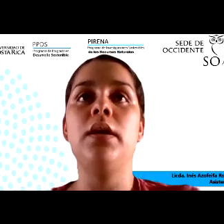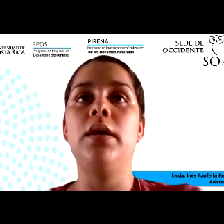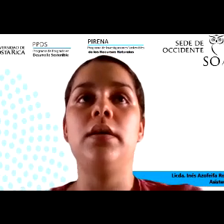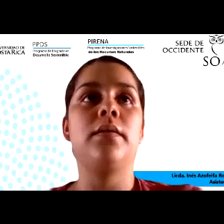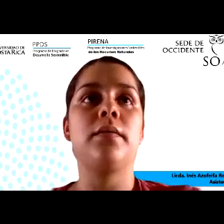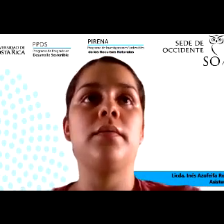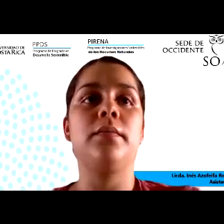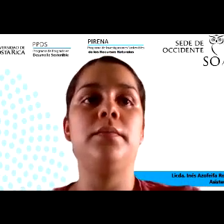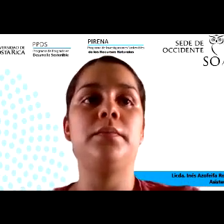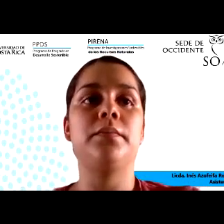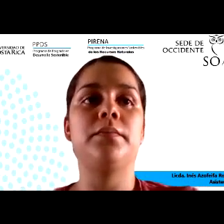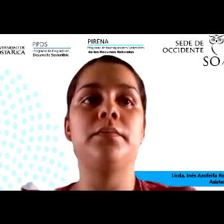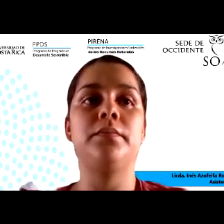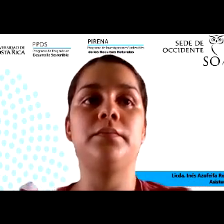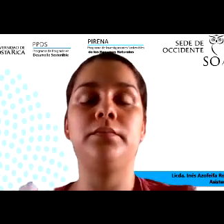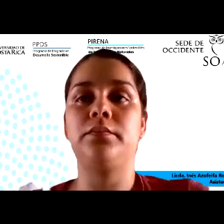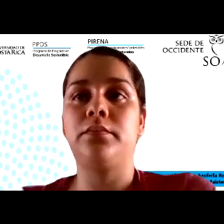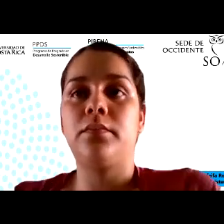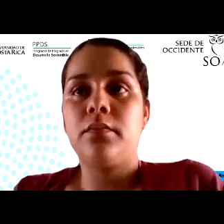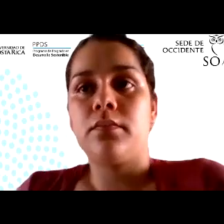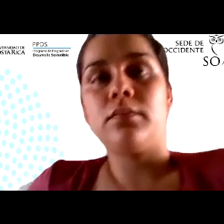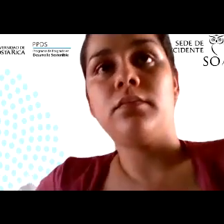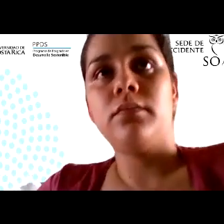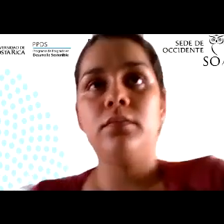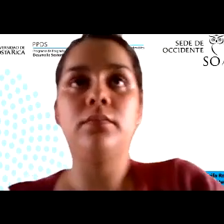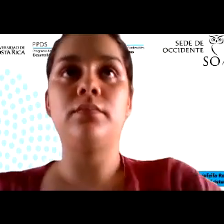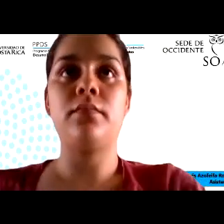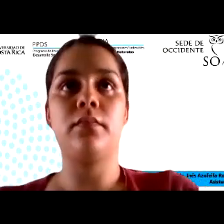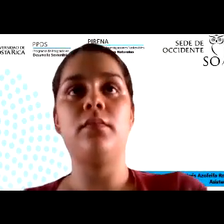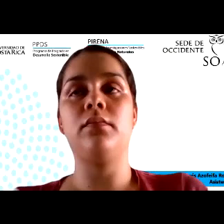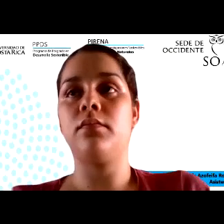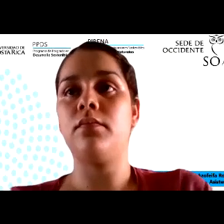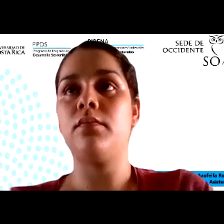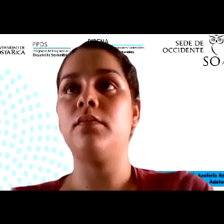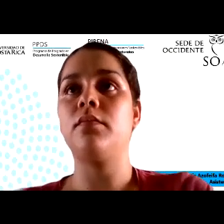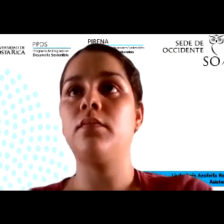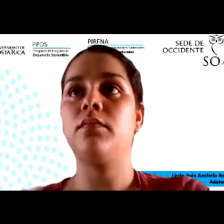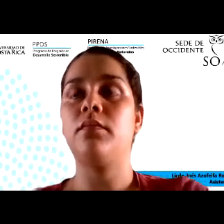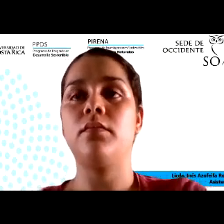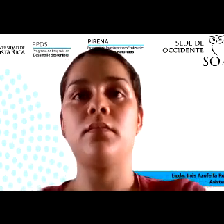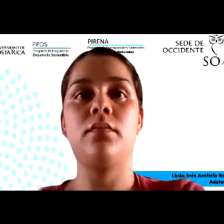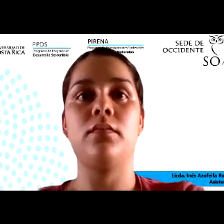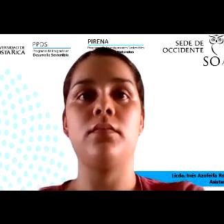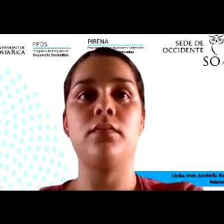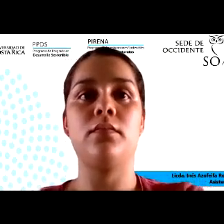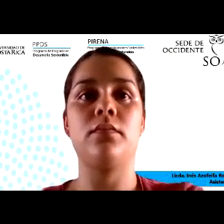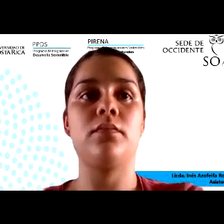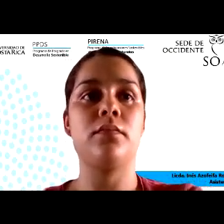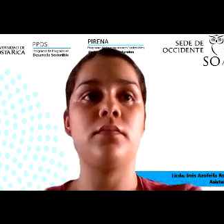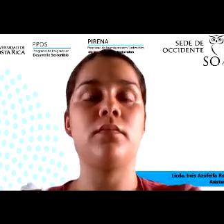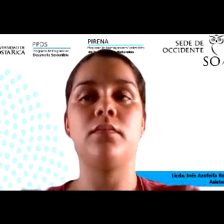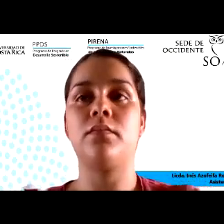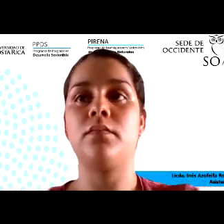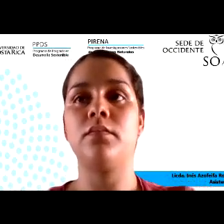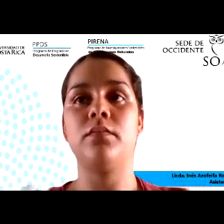montón. Claro, es que ese es el mensaje final precisamente que quería cerrar. Es que realmente, bueno, todo esto lo necesitamos el trabajo de campo